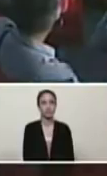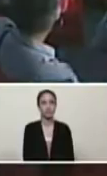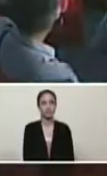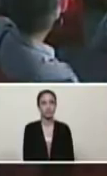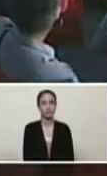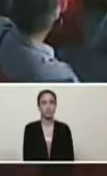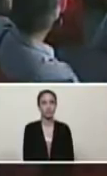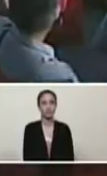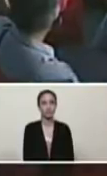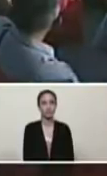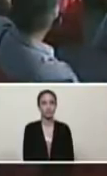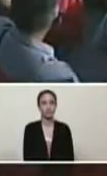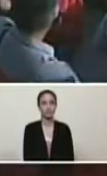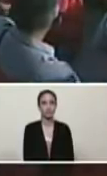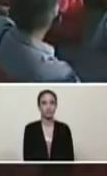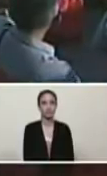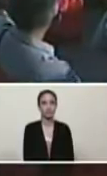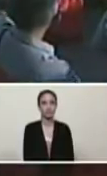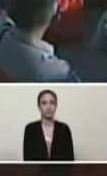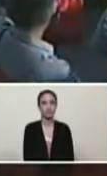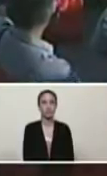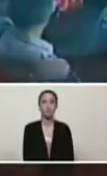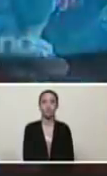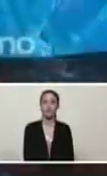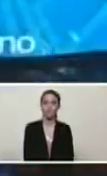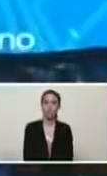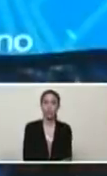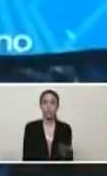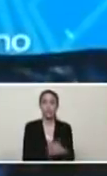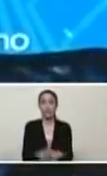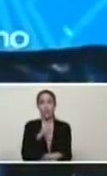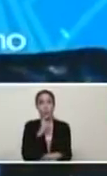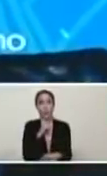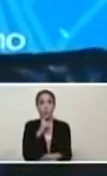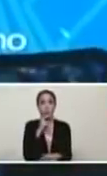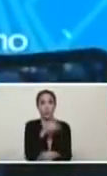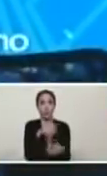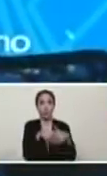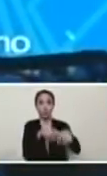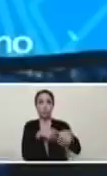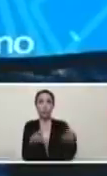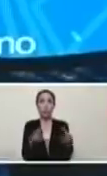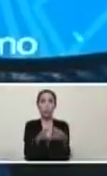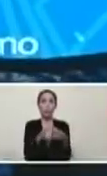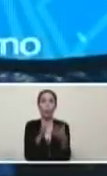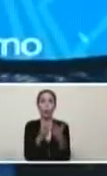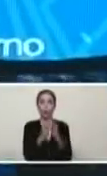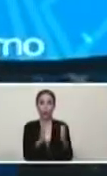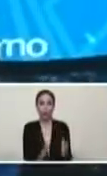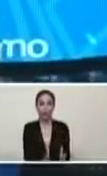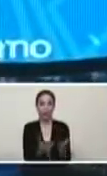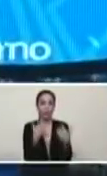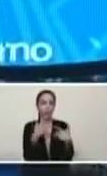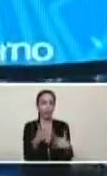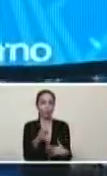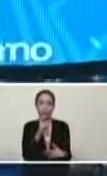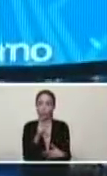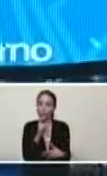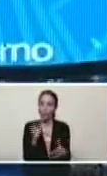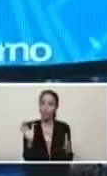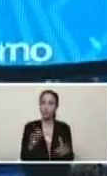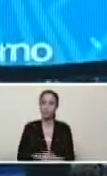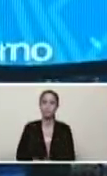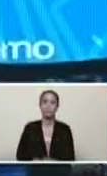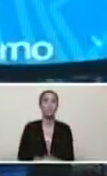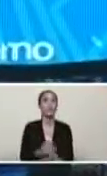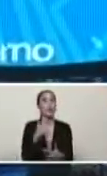Bueno, presidente, este es un gran reto para el movimiento estudiantil venezolano y para la Federación Venezolana de Estudiantes Universitarios. En